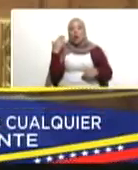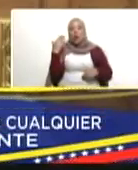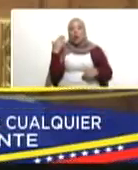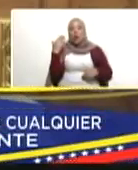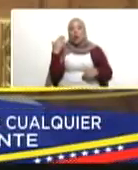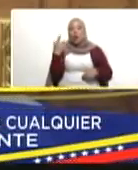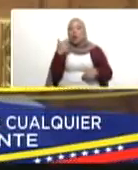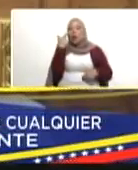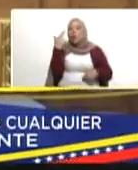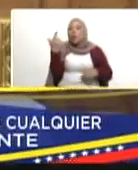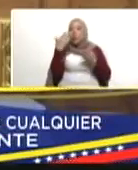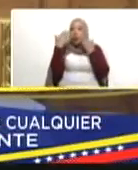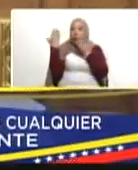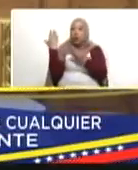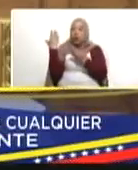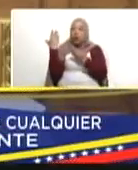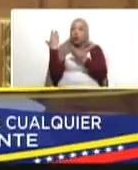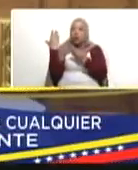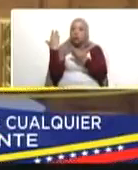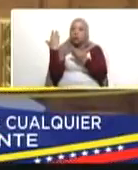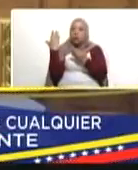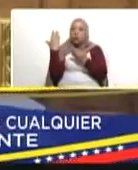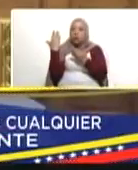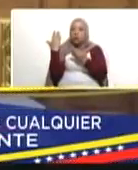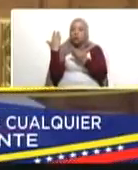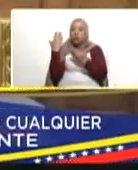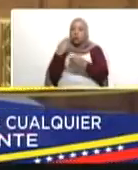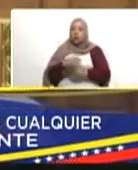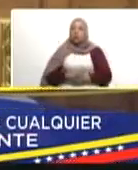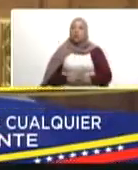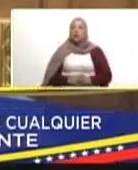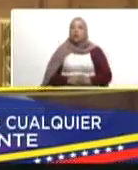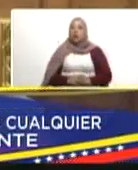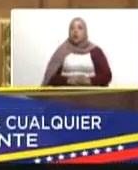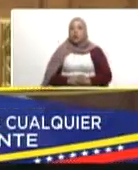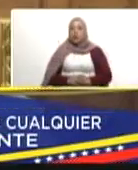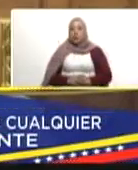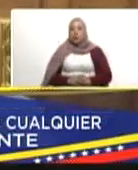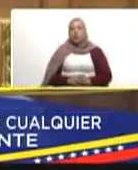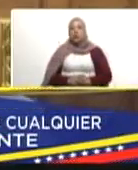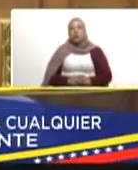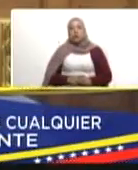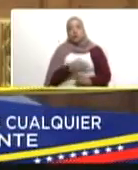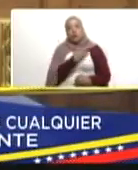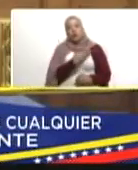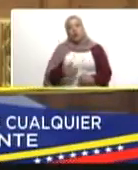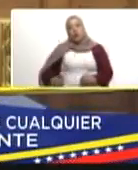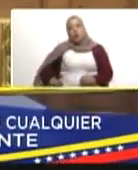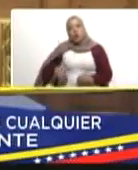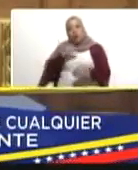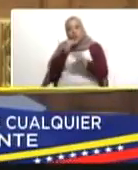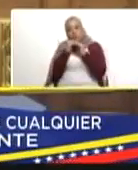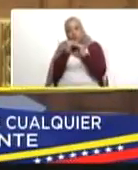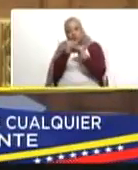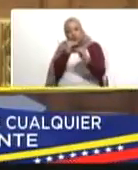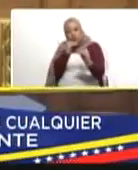míralo aquí Di presidente así en